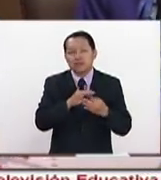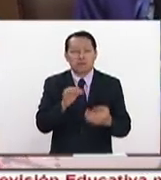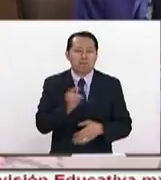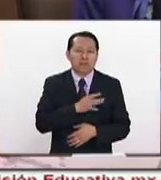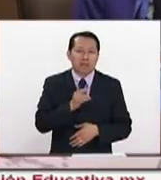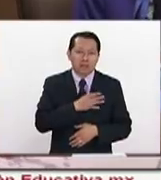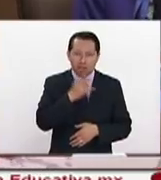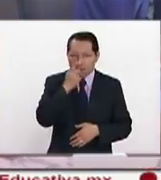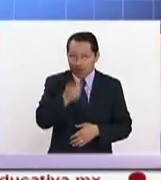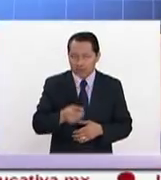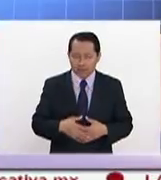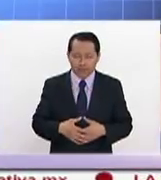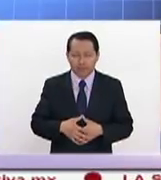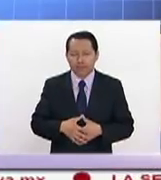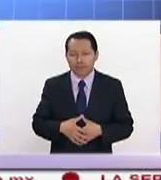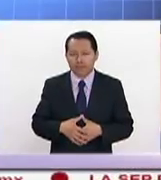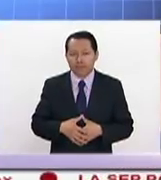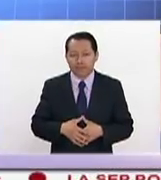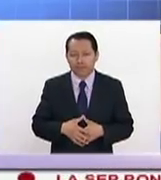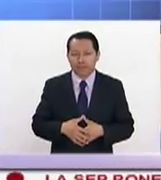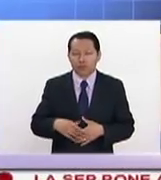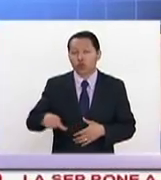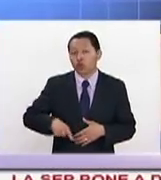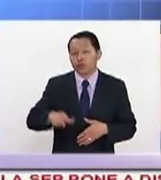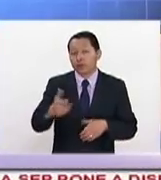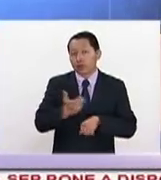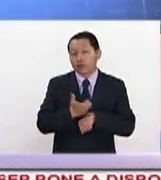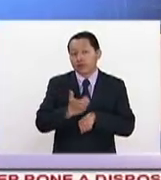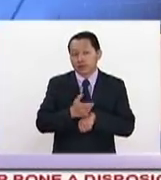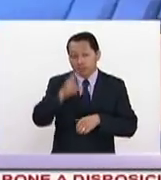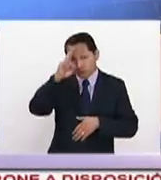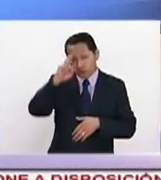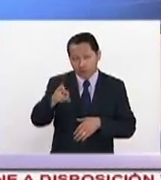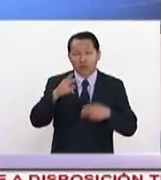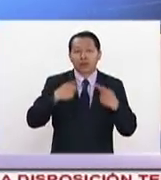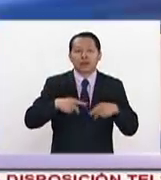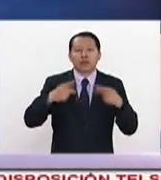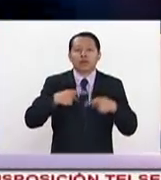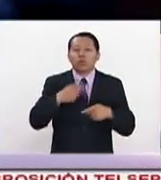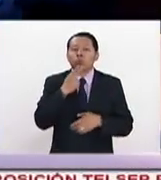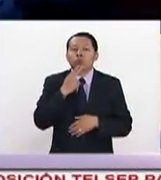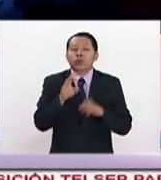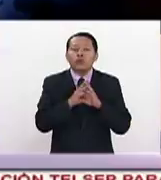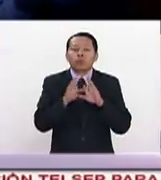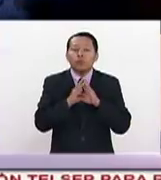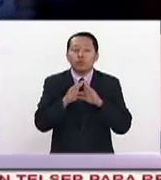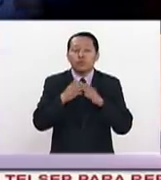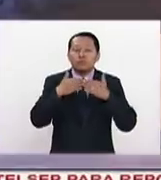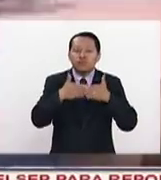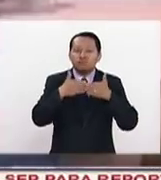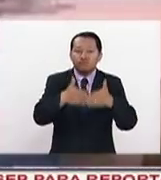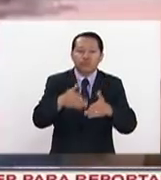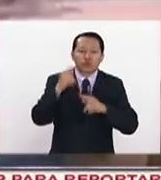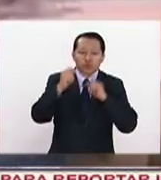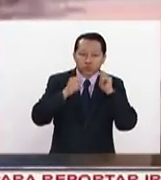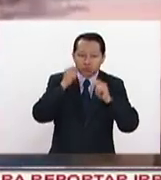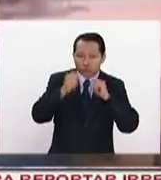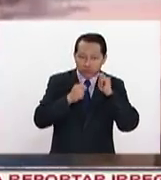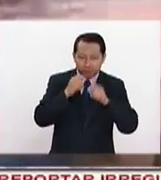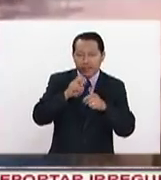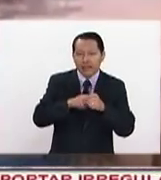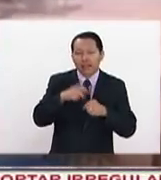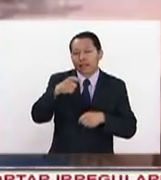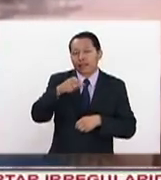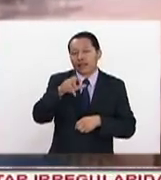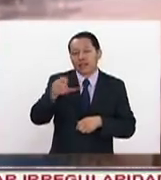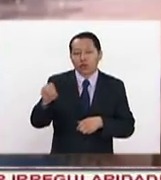de mencionarlo. El gobierno de Estados Unidos prohibió a sus ciudadanos utilizar todas las embarcaciones turísticas en Quintana